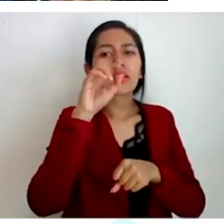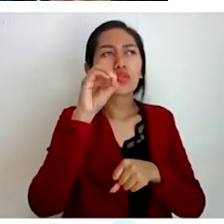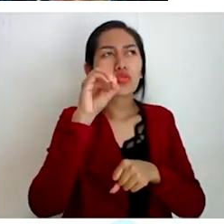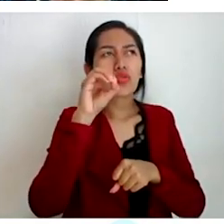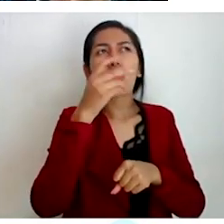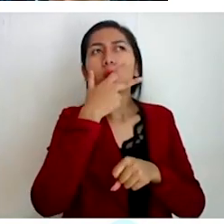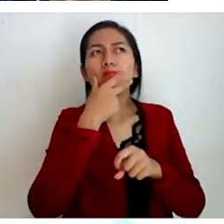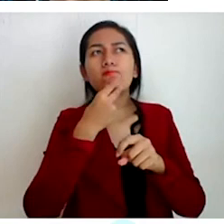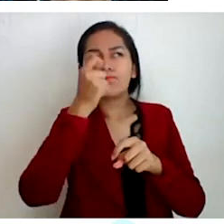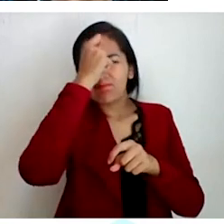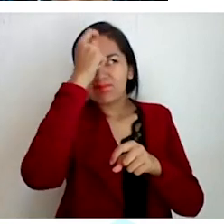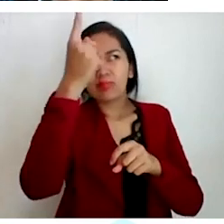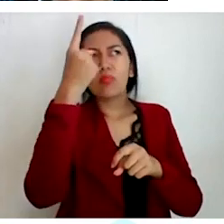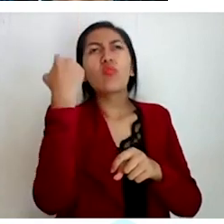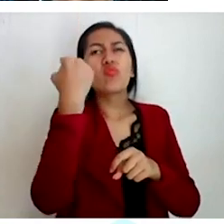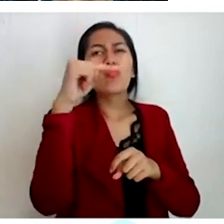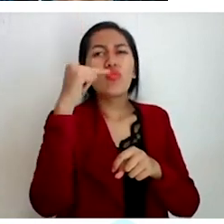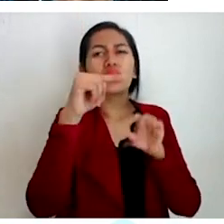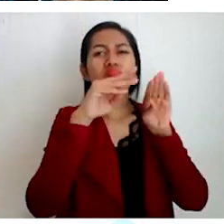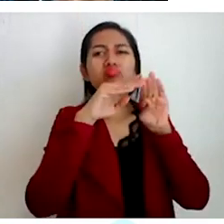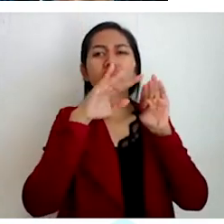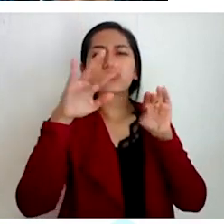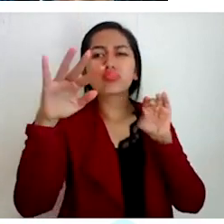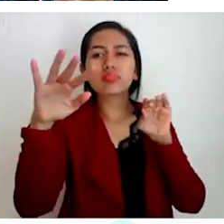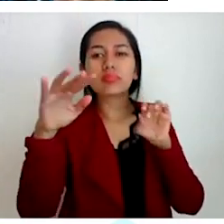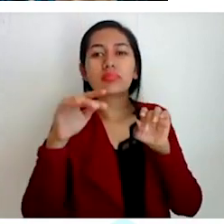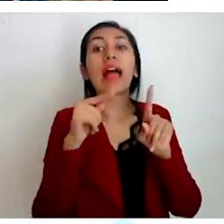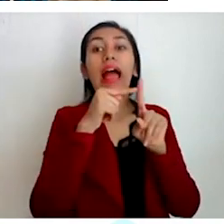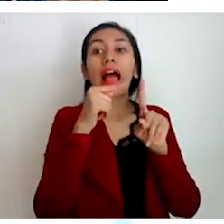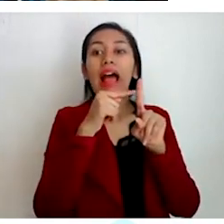El creo que en español se llamaba El Último de los Hombres.